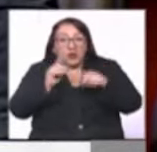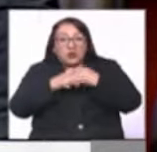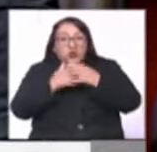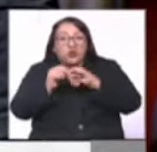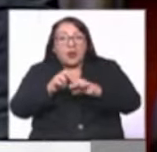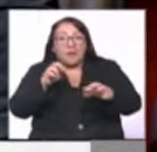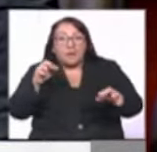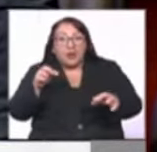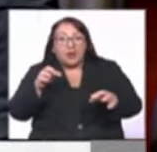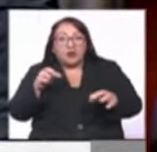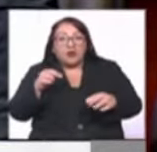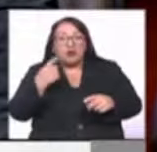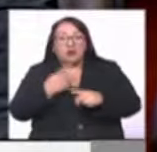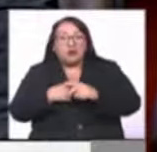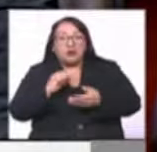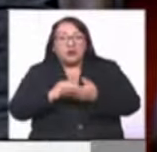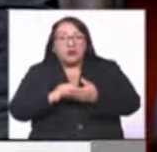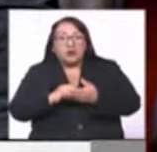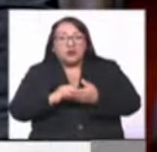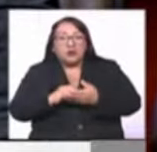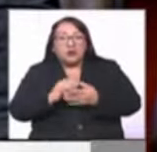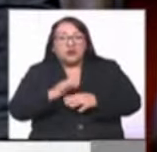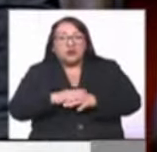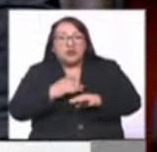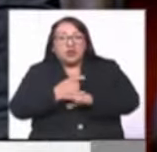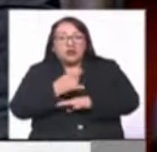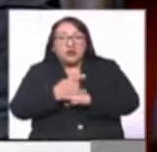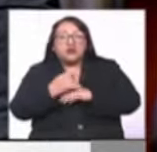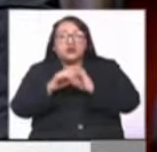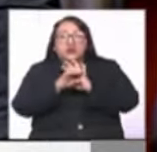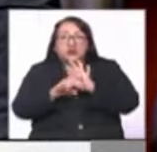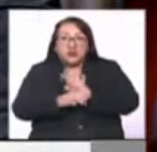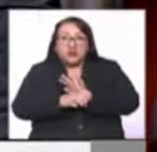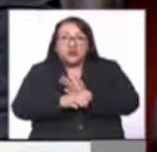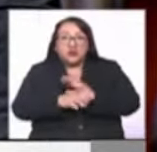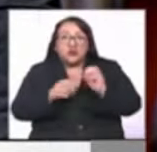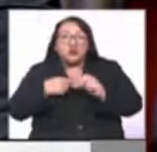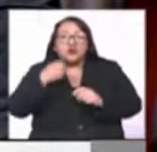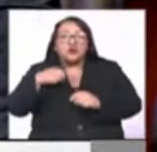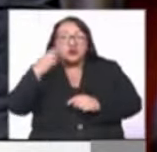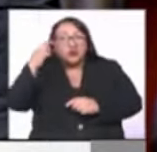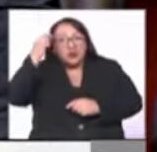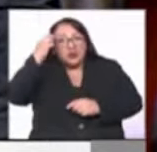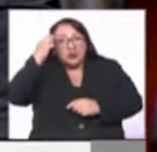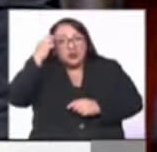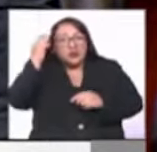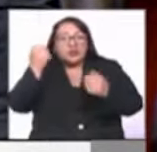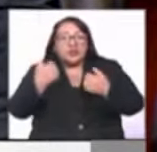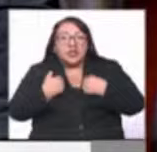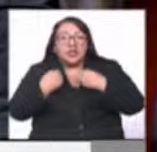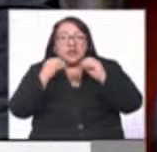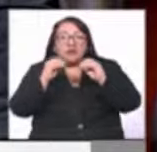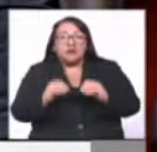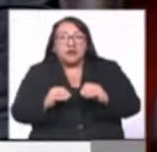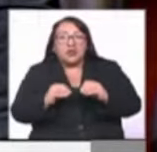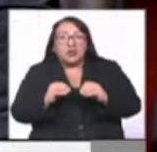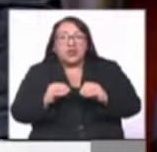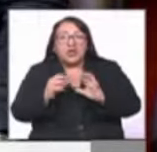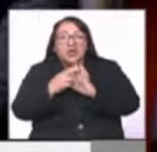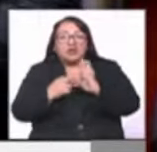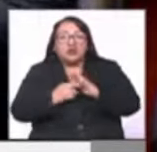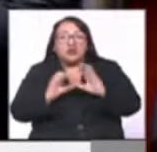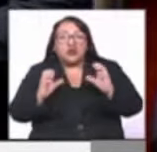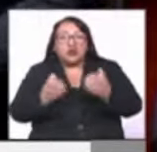pleno que ponen fin al procedimiento sobre acusación constitucional o juicio político deben constar en resolución